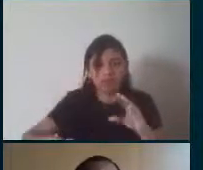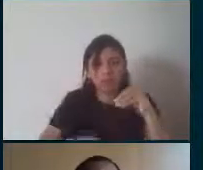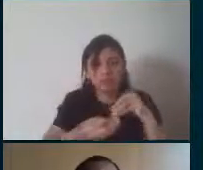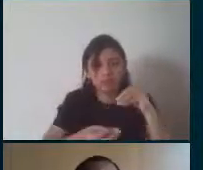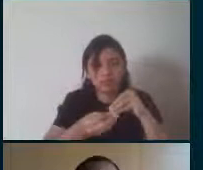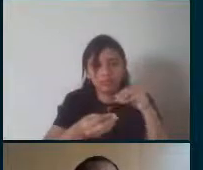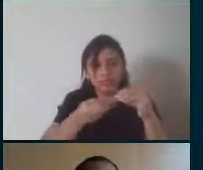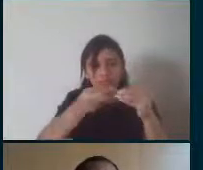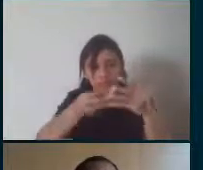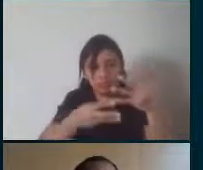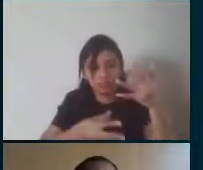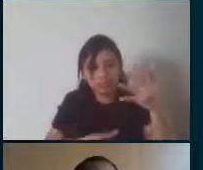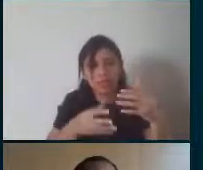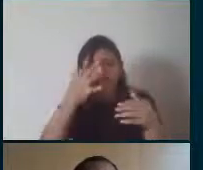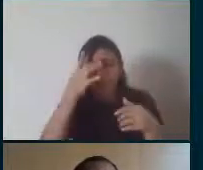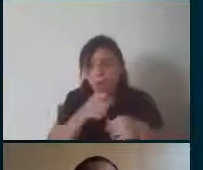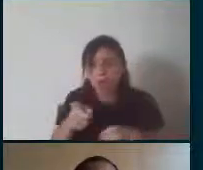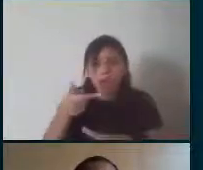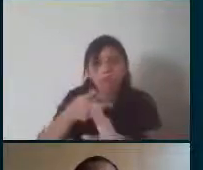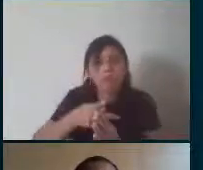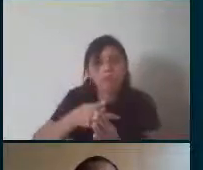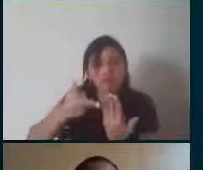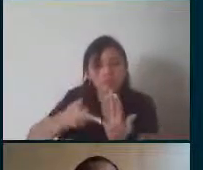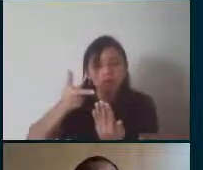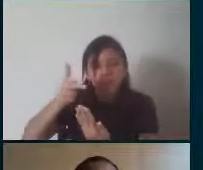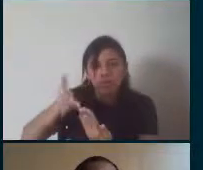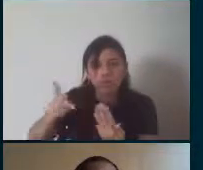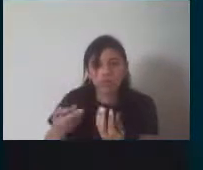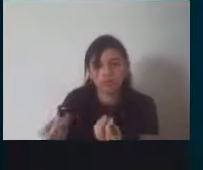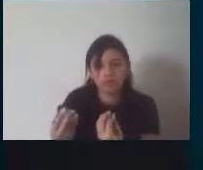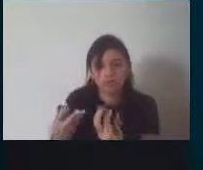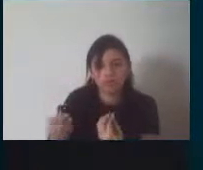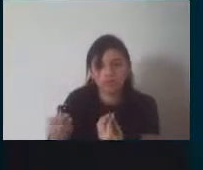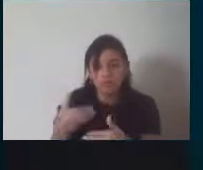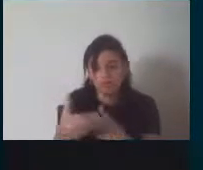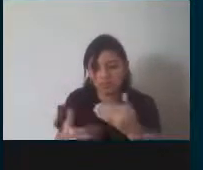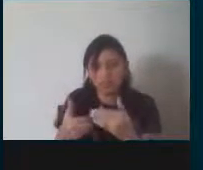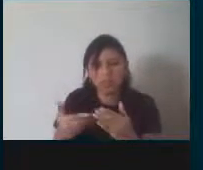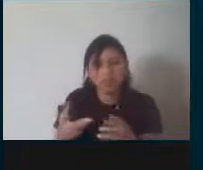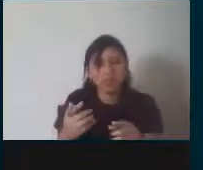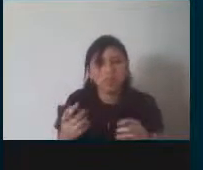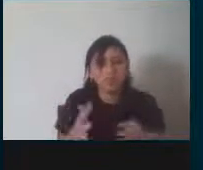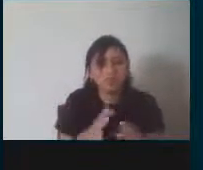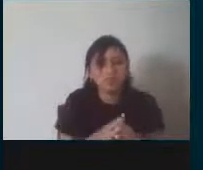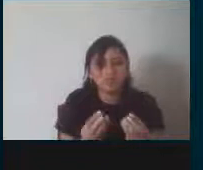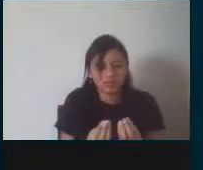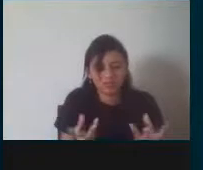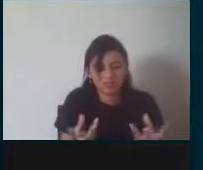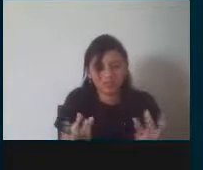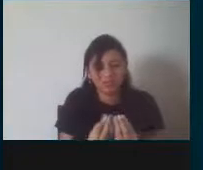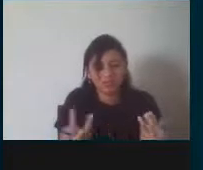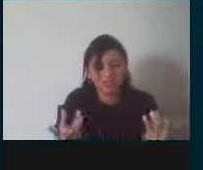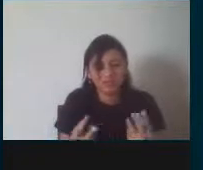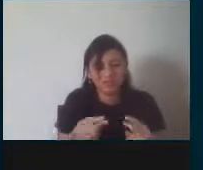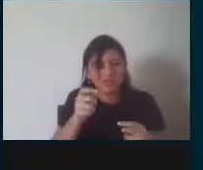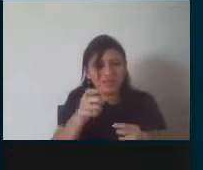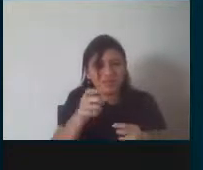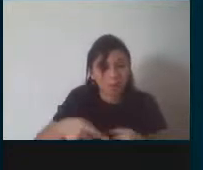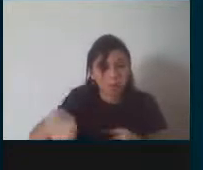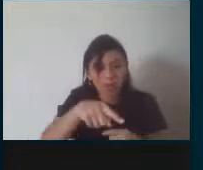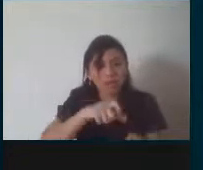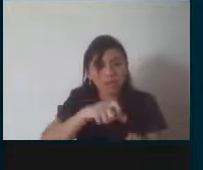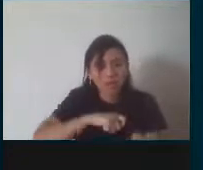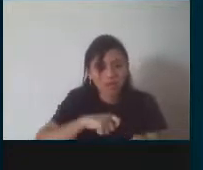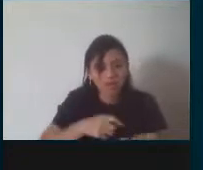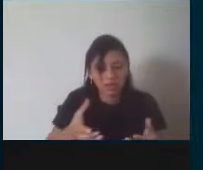Gracias a proyectos que permiten reubicar los recursos para optimizar nuestra operación y la reducción de los indicadores.